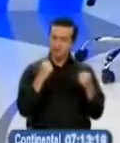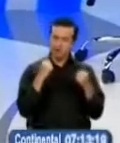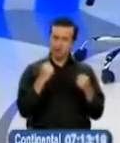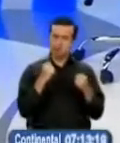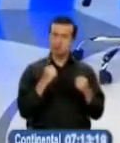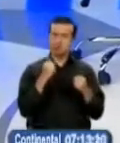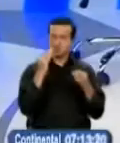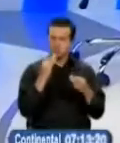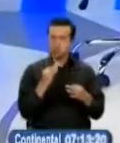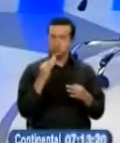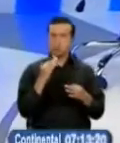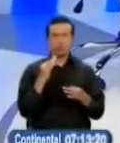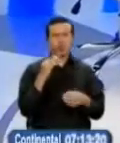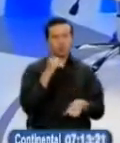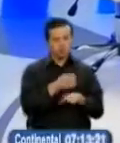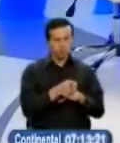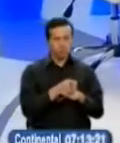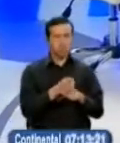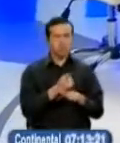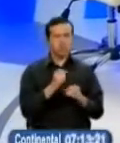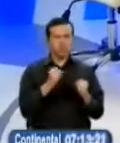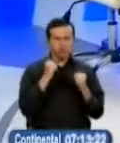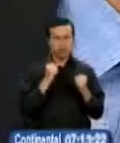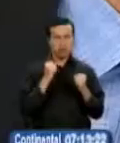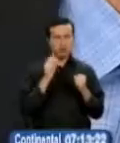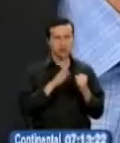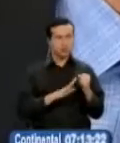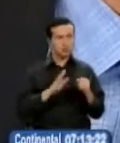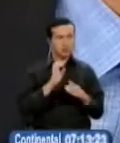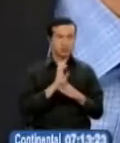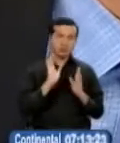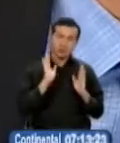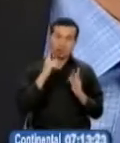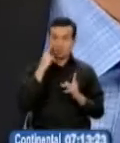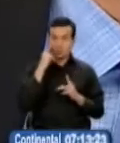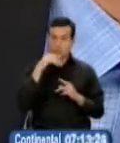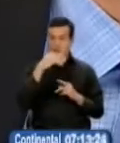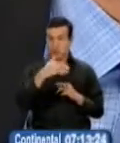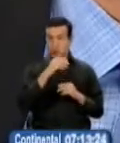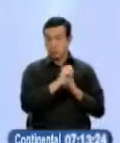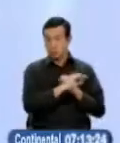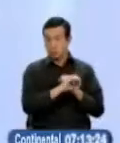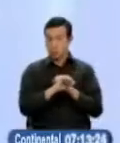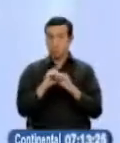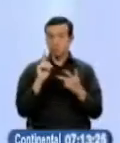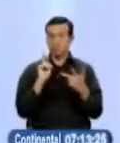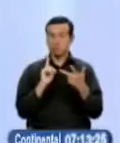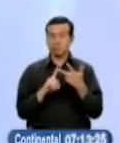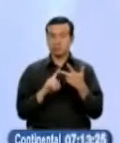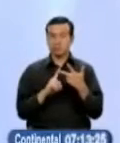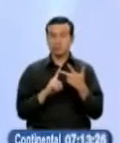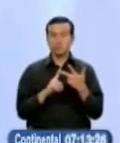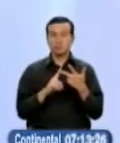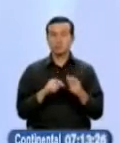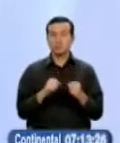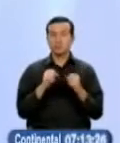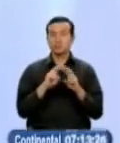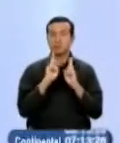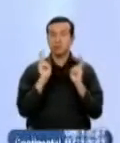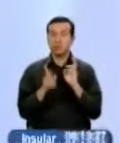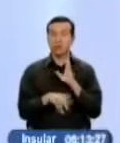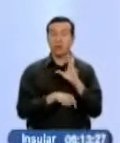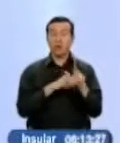para imponer criterios en la vida nacional. Bueno, habrá que ver qué pasa en la campaña. Tres, ha golpeado mucho el tema